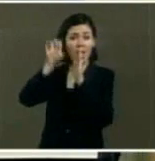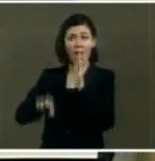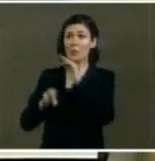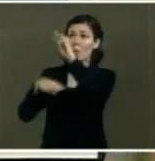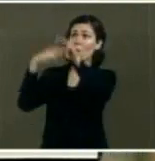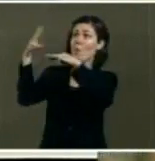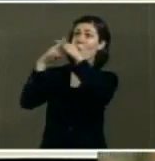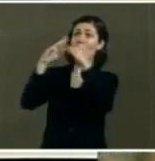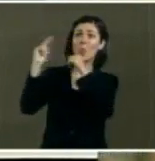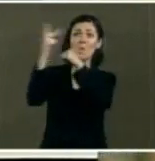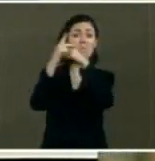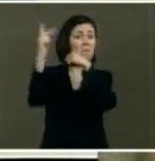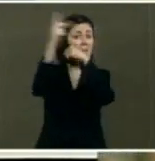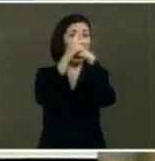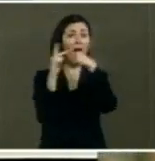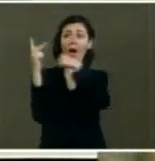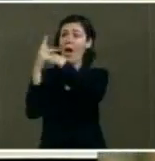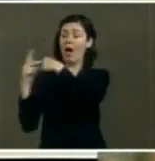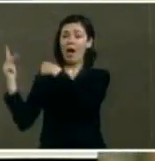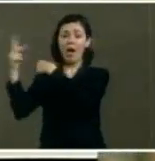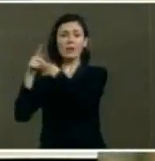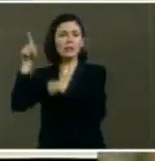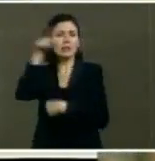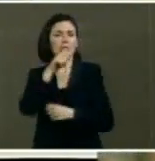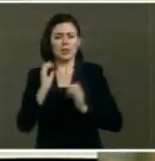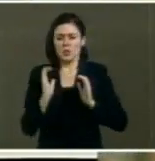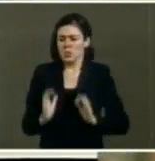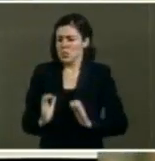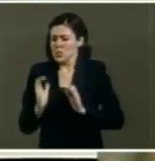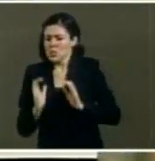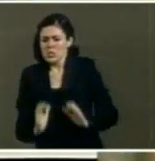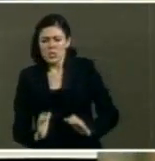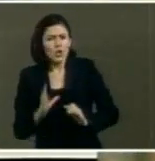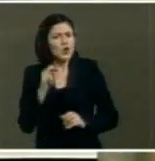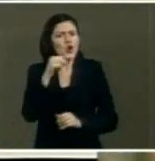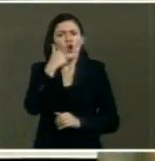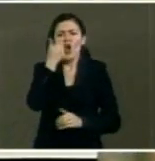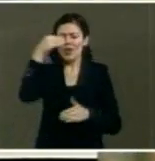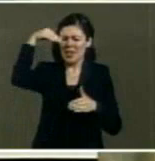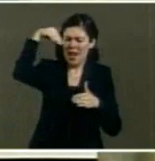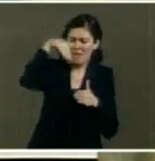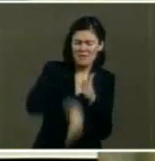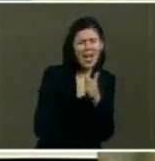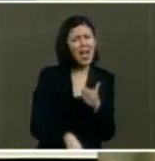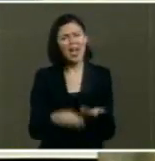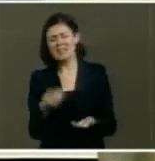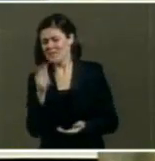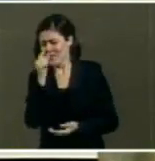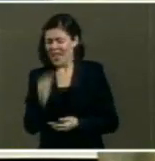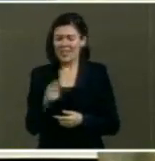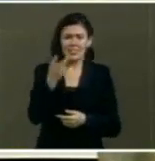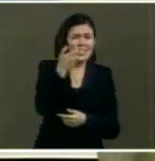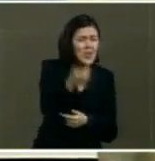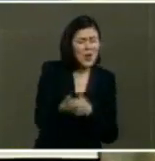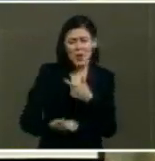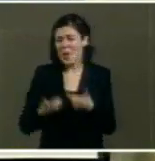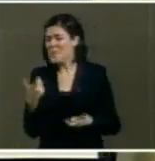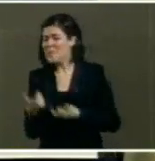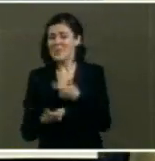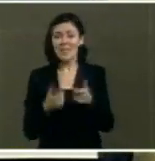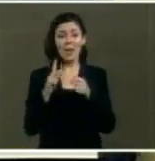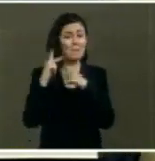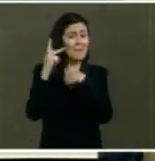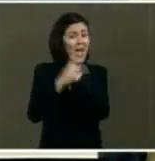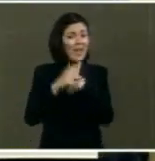naciones están tratando de evitar la quiebra de sus economías. Están teniendo que hacer dolorosos